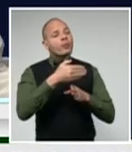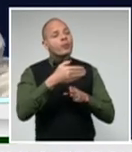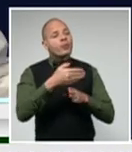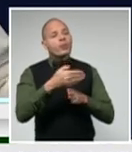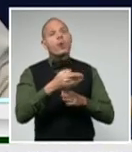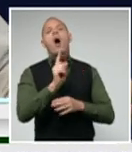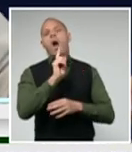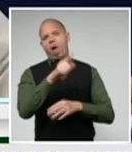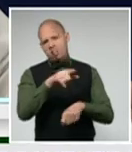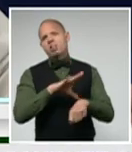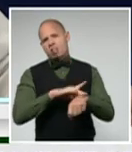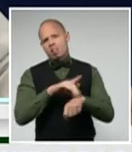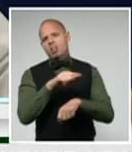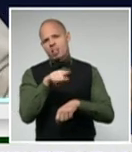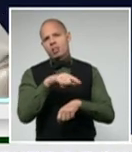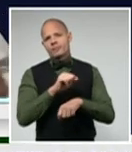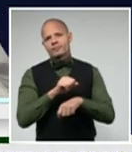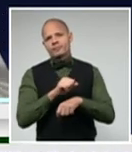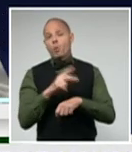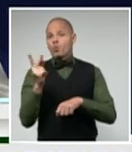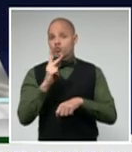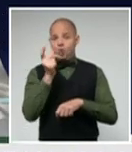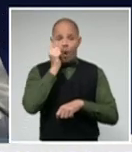la provincia de La Habana.